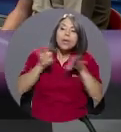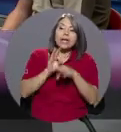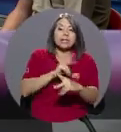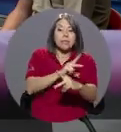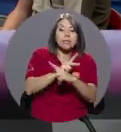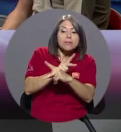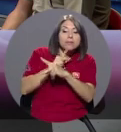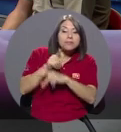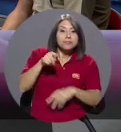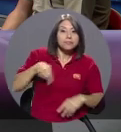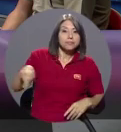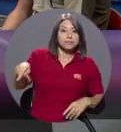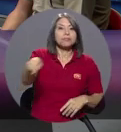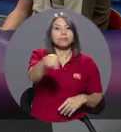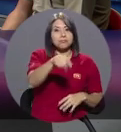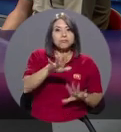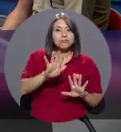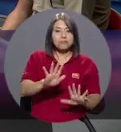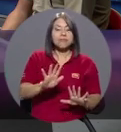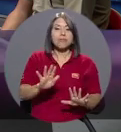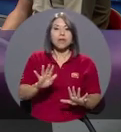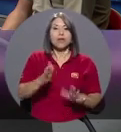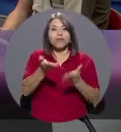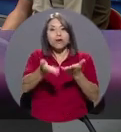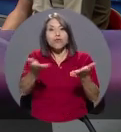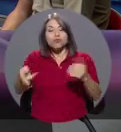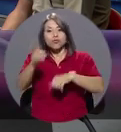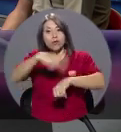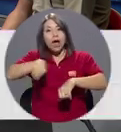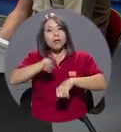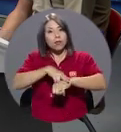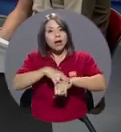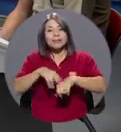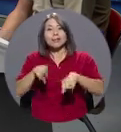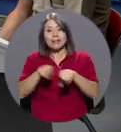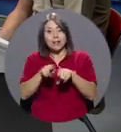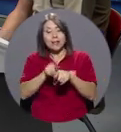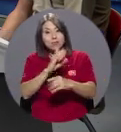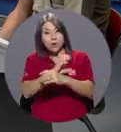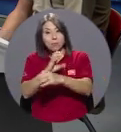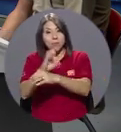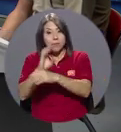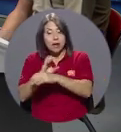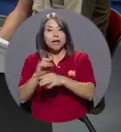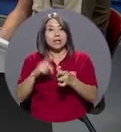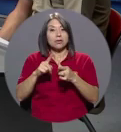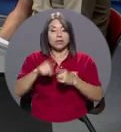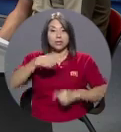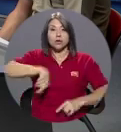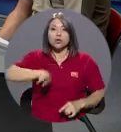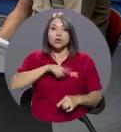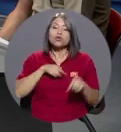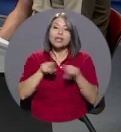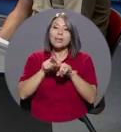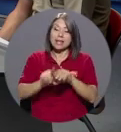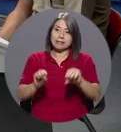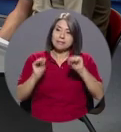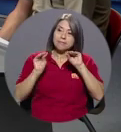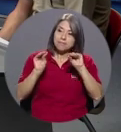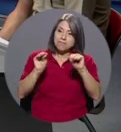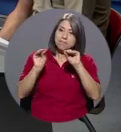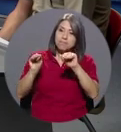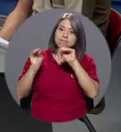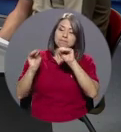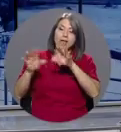significaba proteger los recursos y la conservación de estos. Entonces ahí estábamos haciendo también el tema de